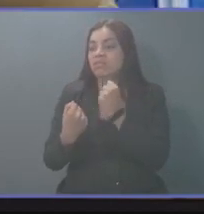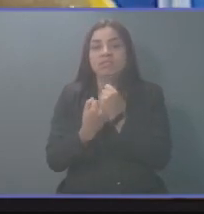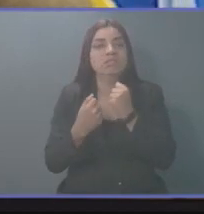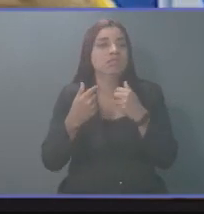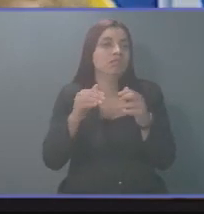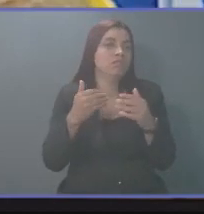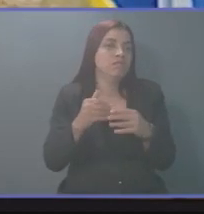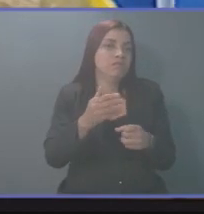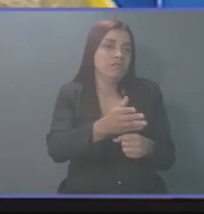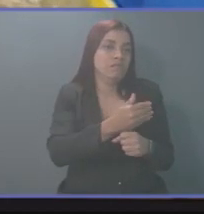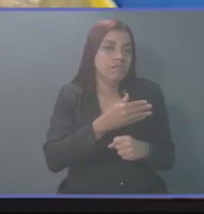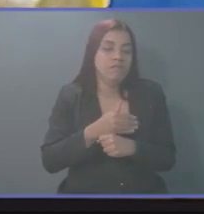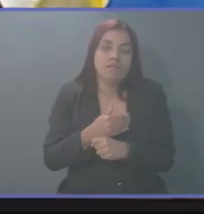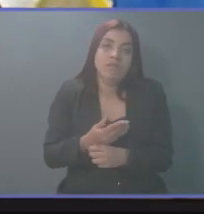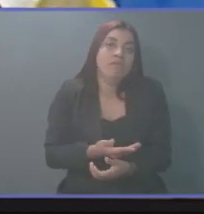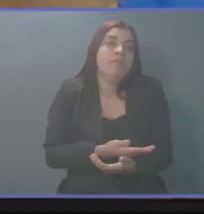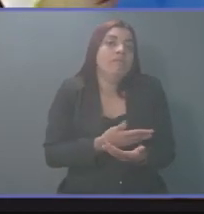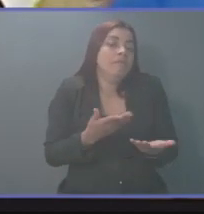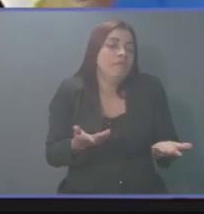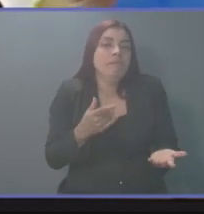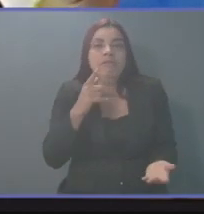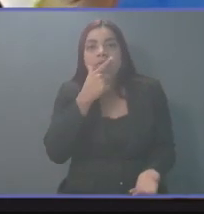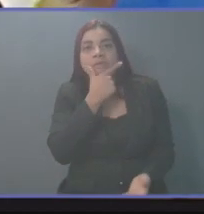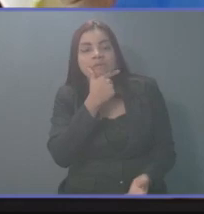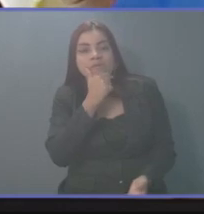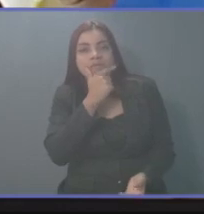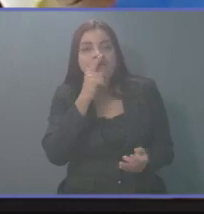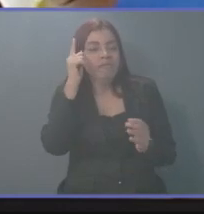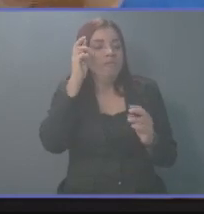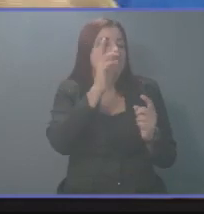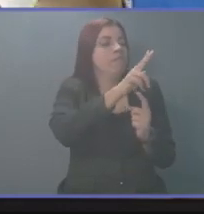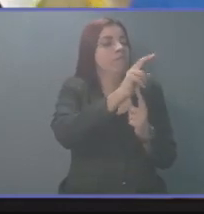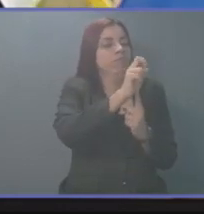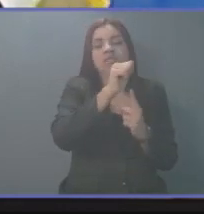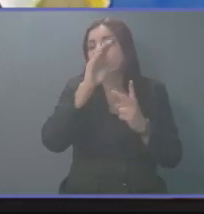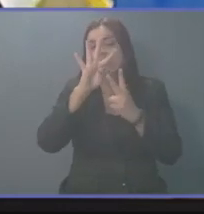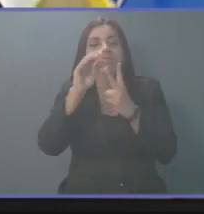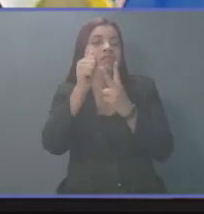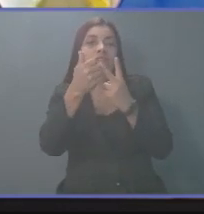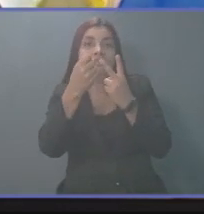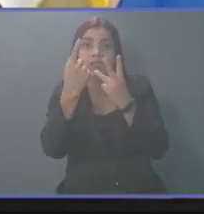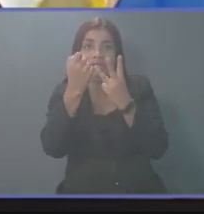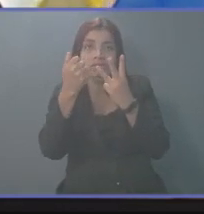grupos parlamentarios. Ninguna pieza es excluyente. Nosotros